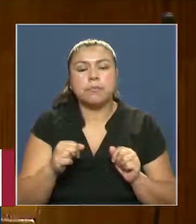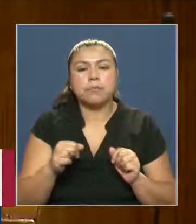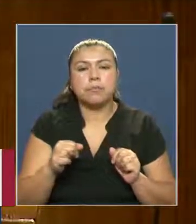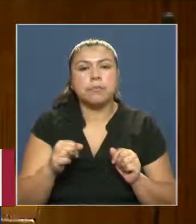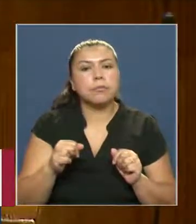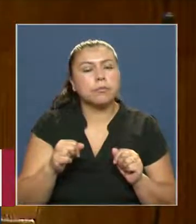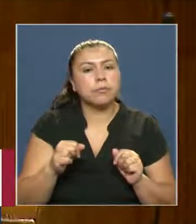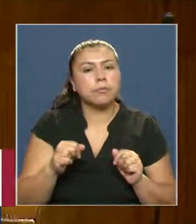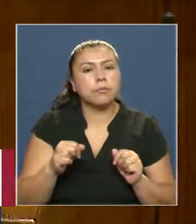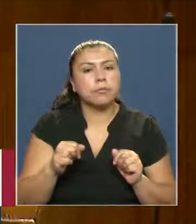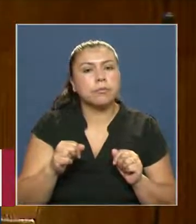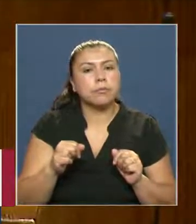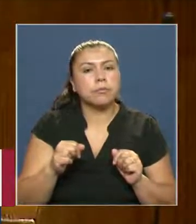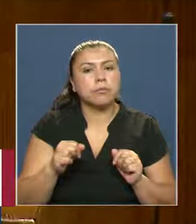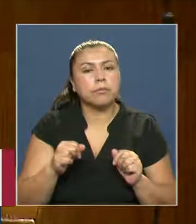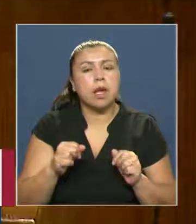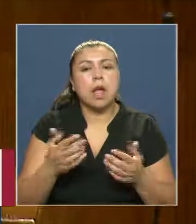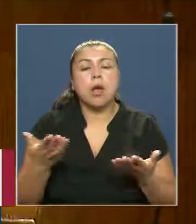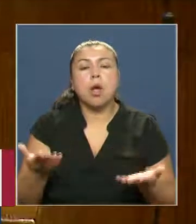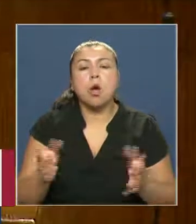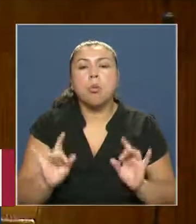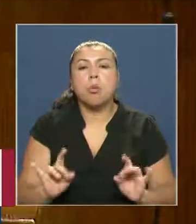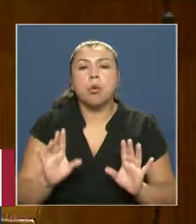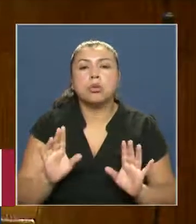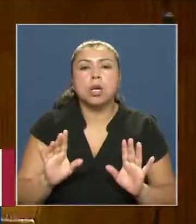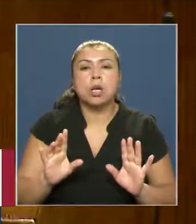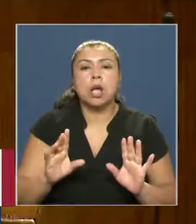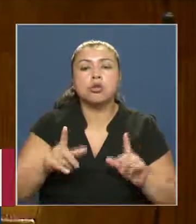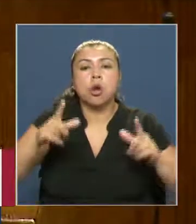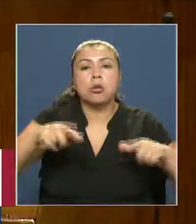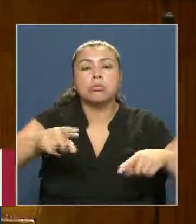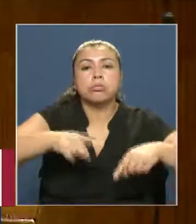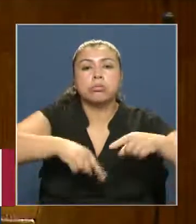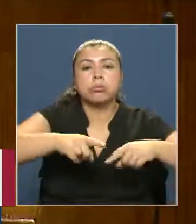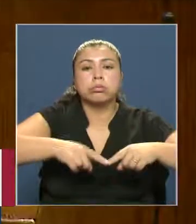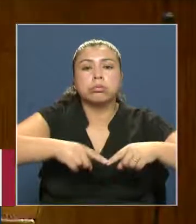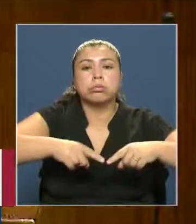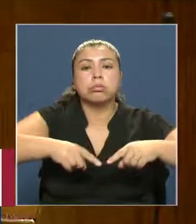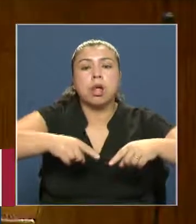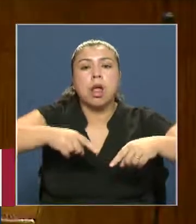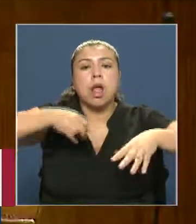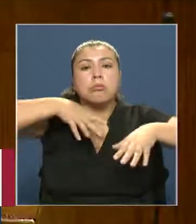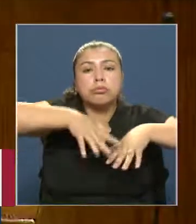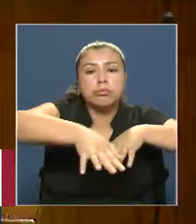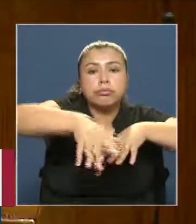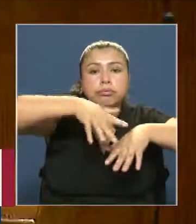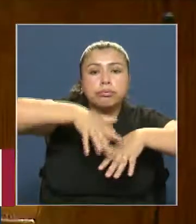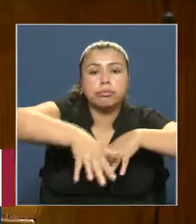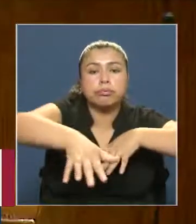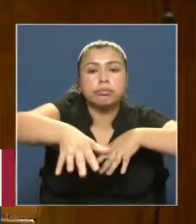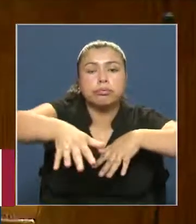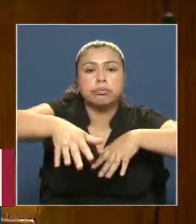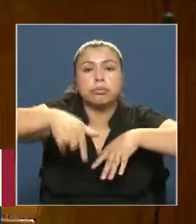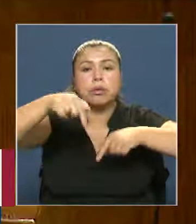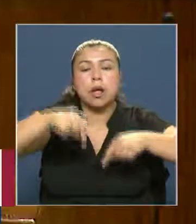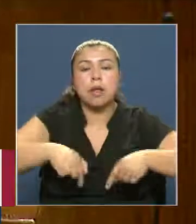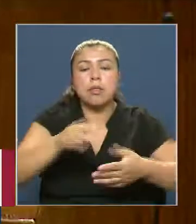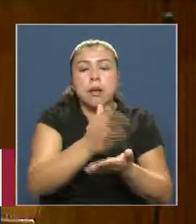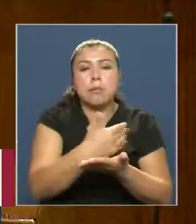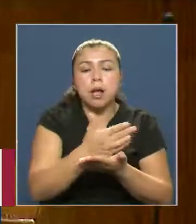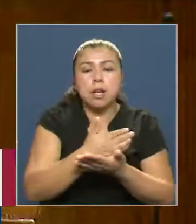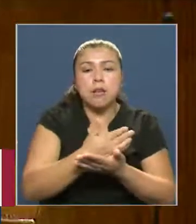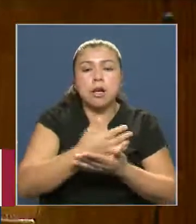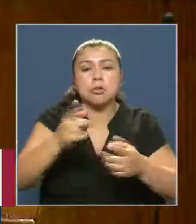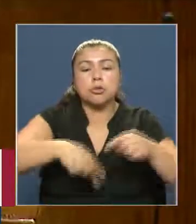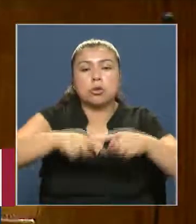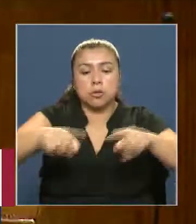predios. En el caso de asentamientos irregulares emplazados en las áreas de riesgo, establecida en los instrumentos de planificación